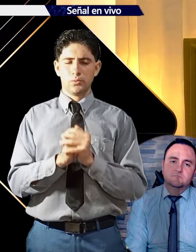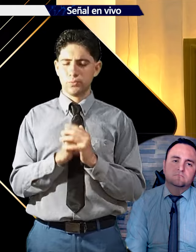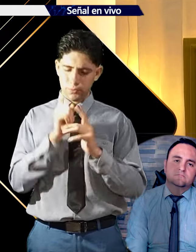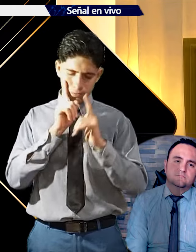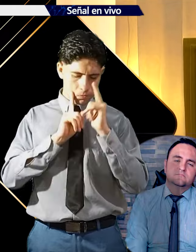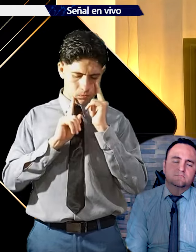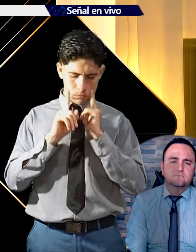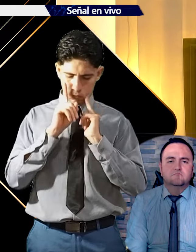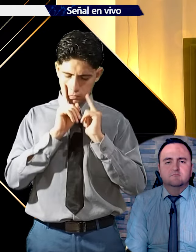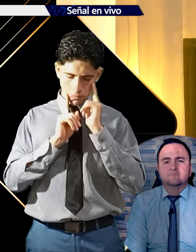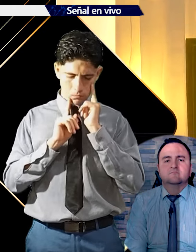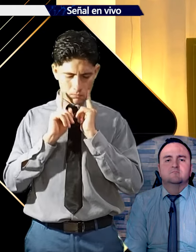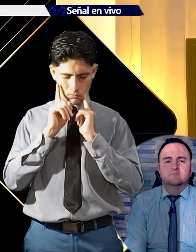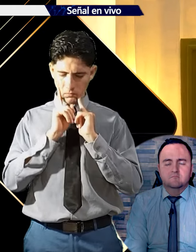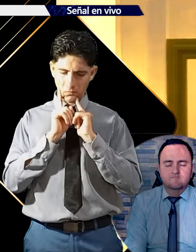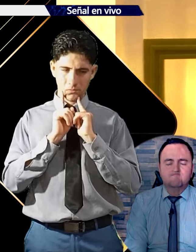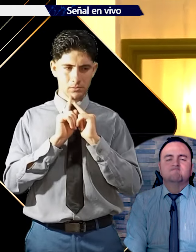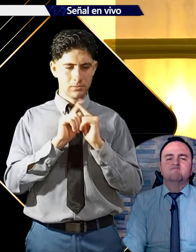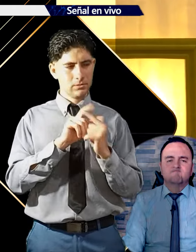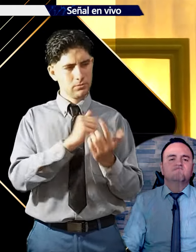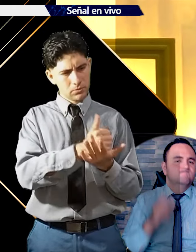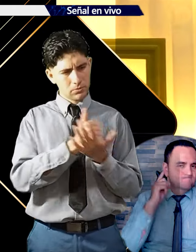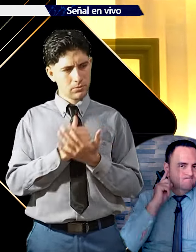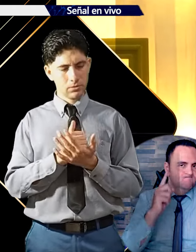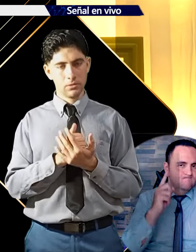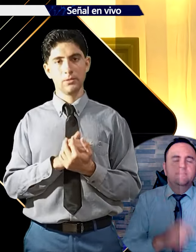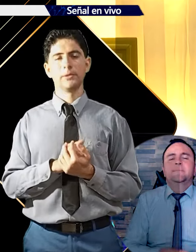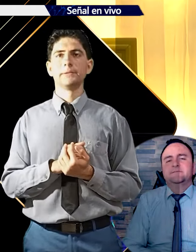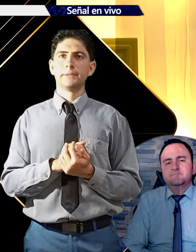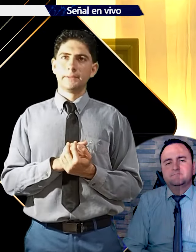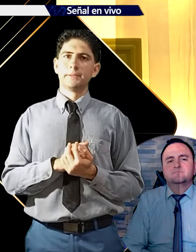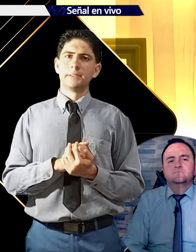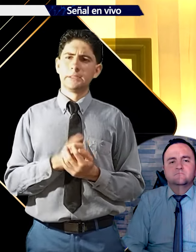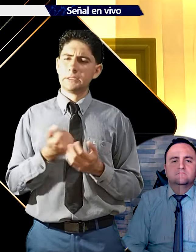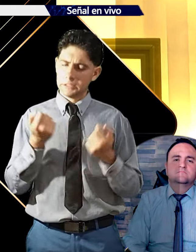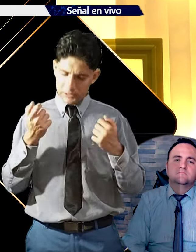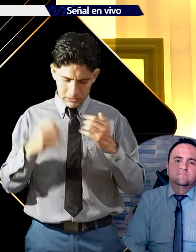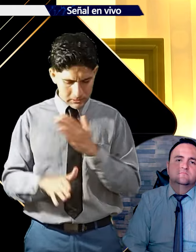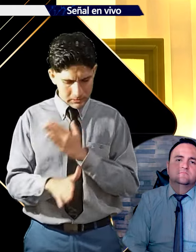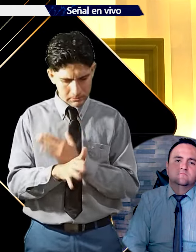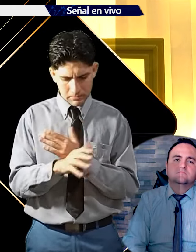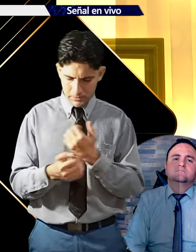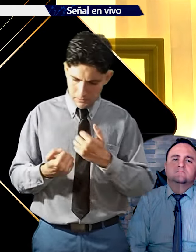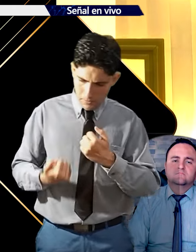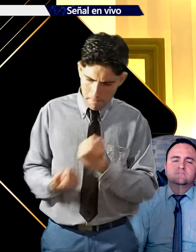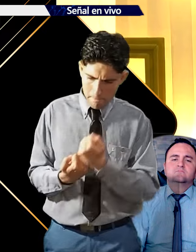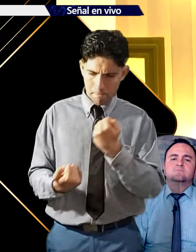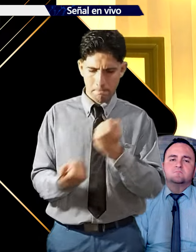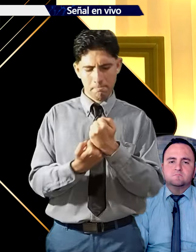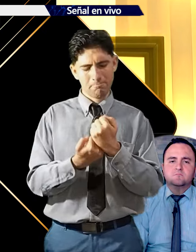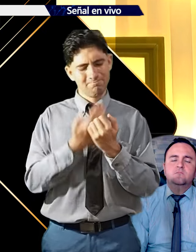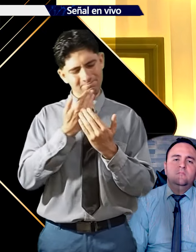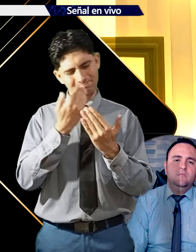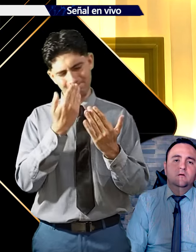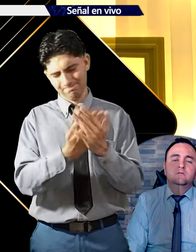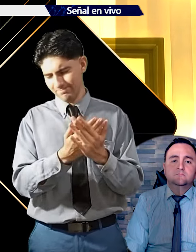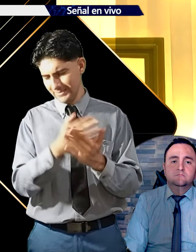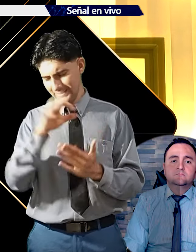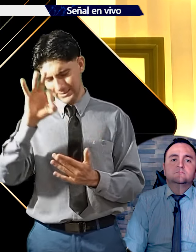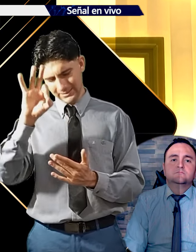hombre oraba y yo decía, cuántas lágrimas derramó mi pastor por mí. Esa muchachita inexperta que se va a casar con un misionero que no